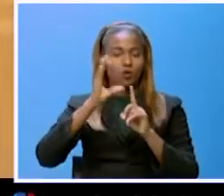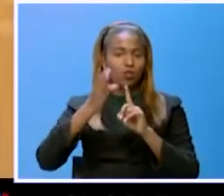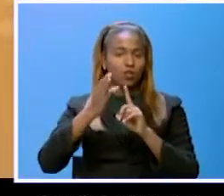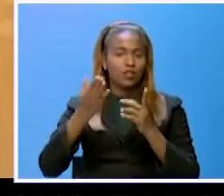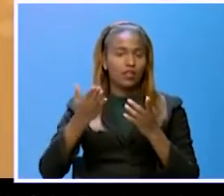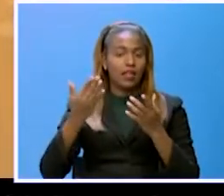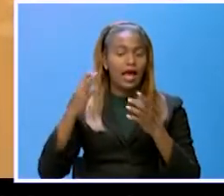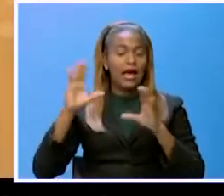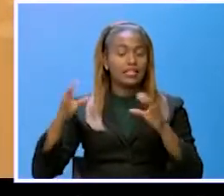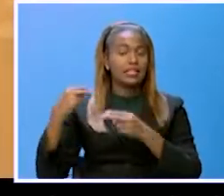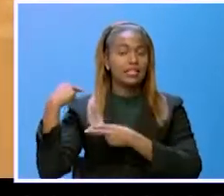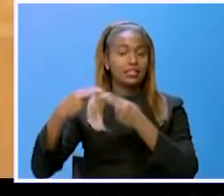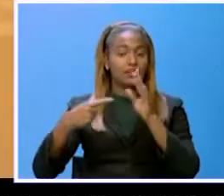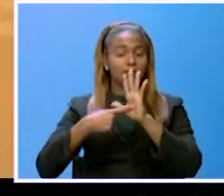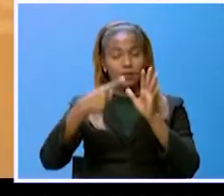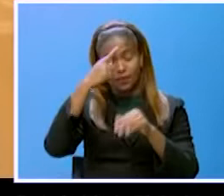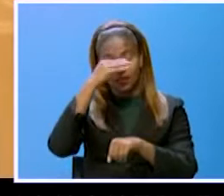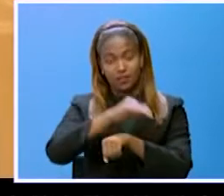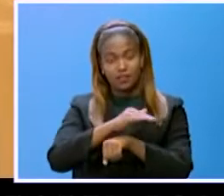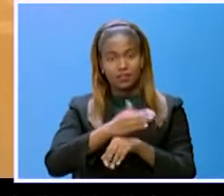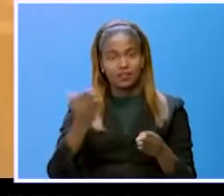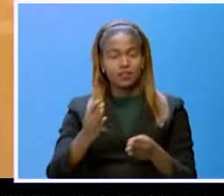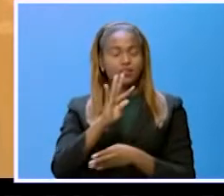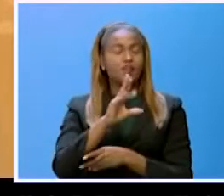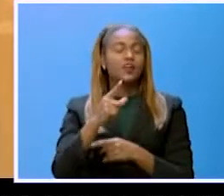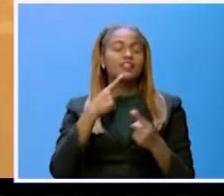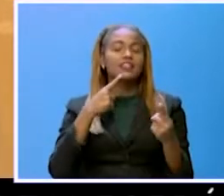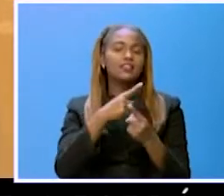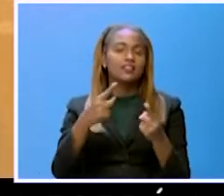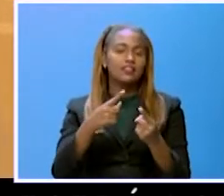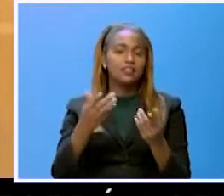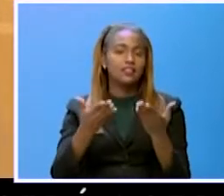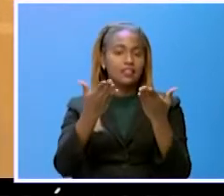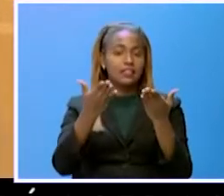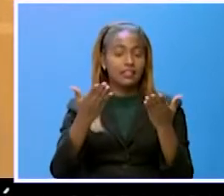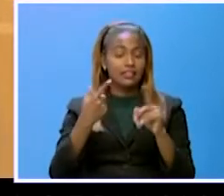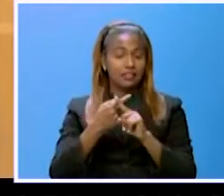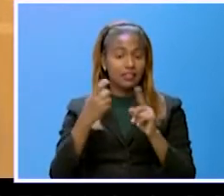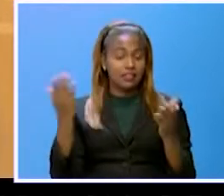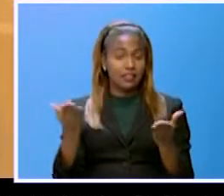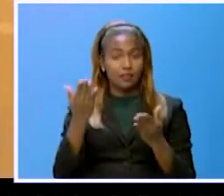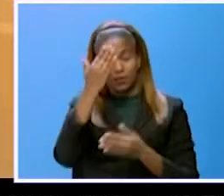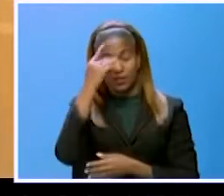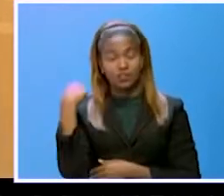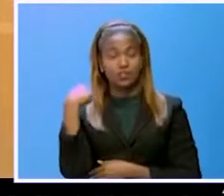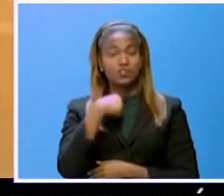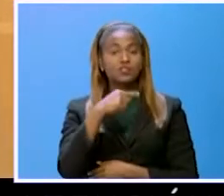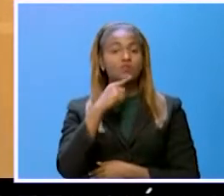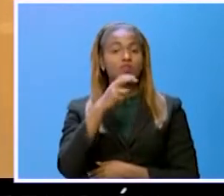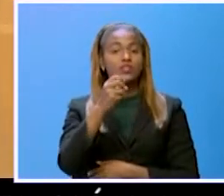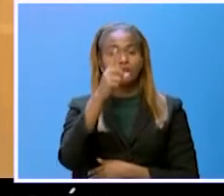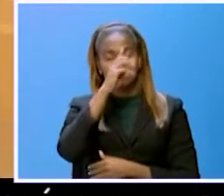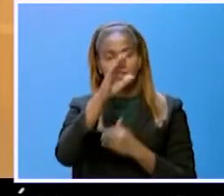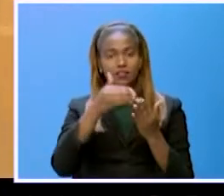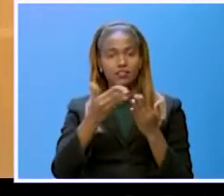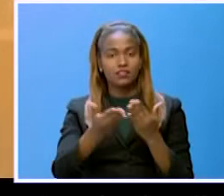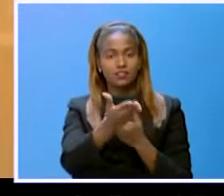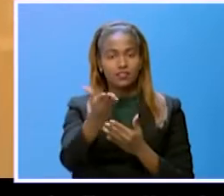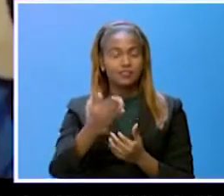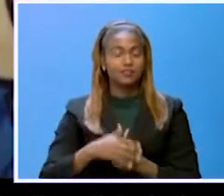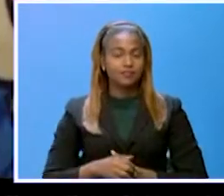Cultura, haciendo historia, emisión estelar de 4RD Noticias, totalmente en vivo, porque somos la televisión de todos.